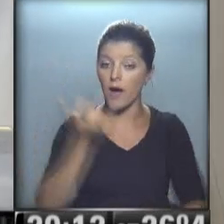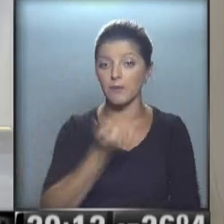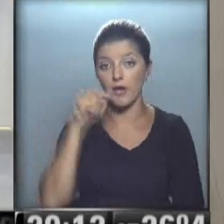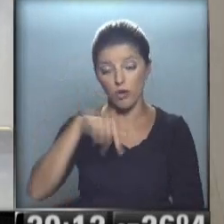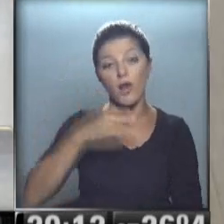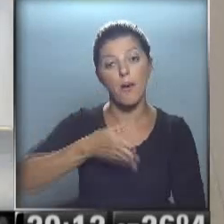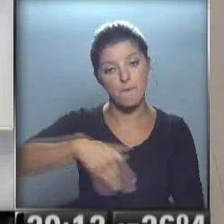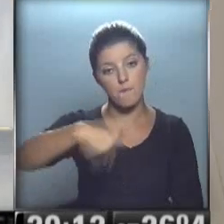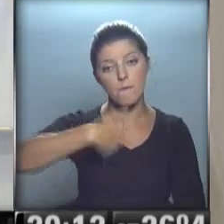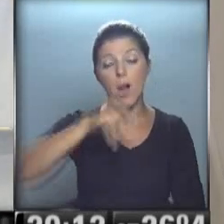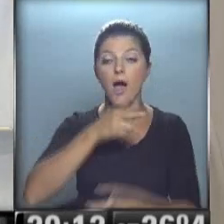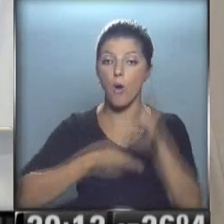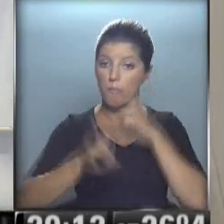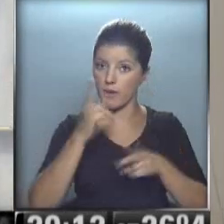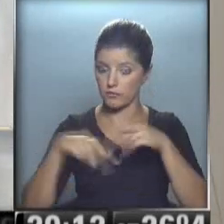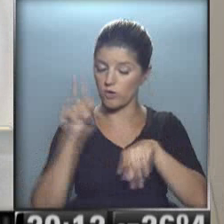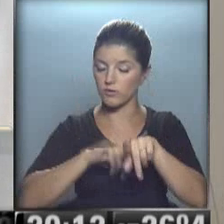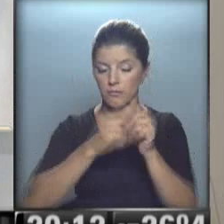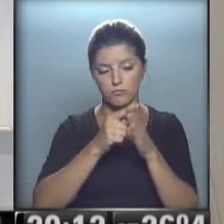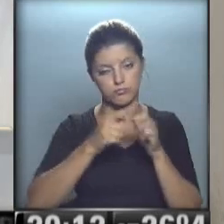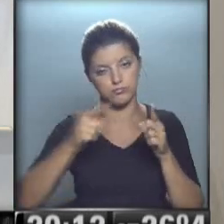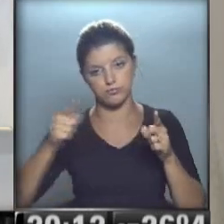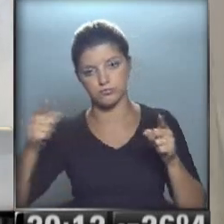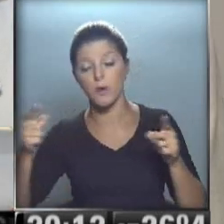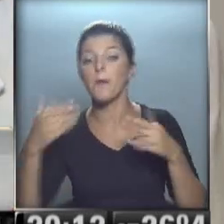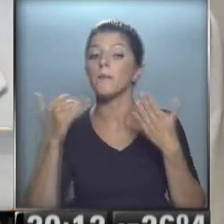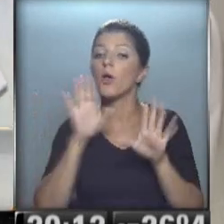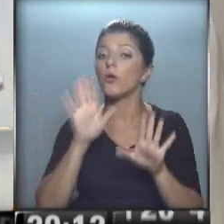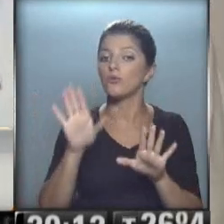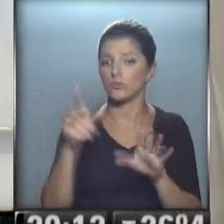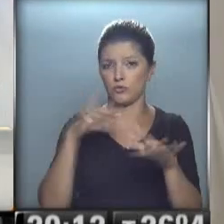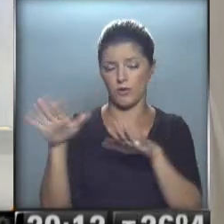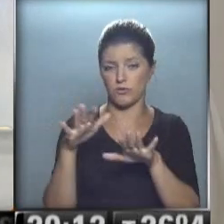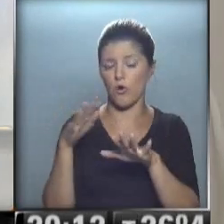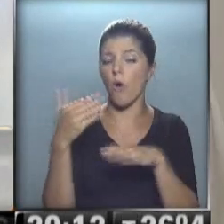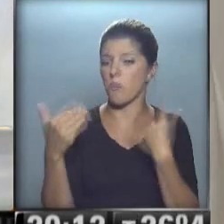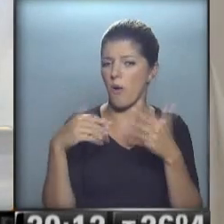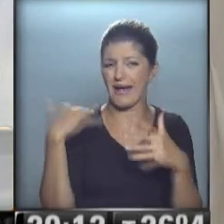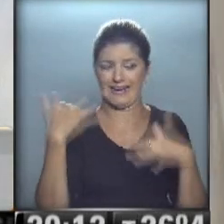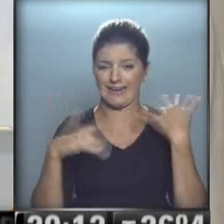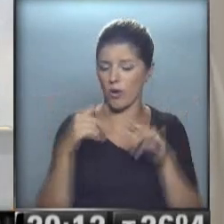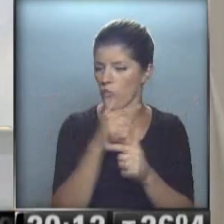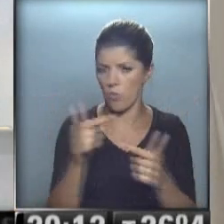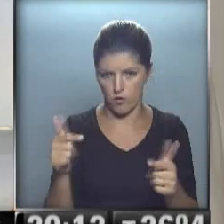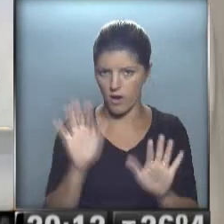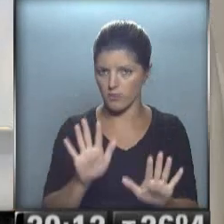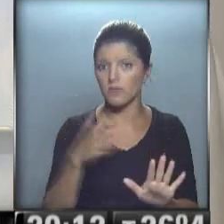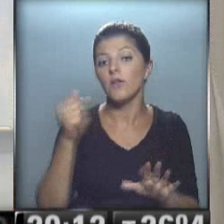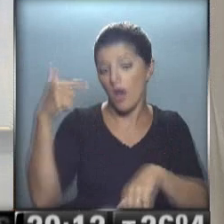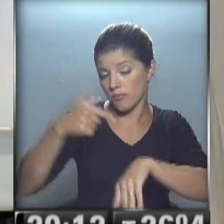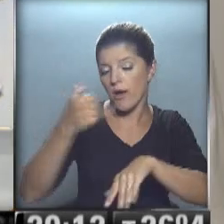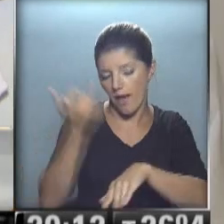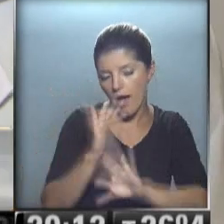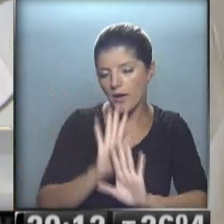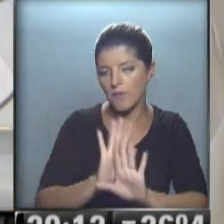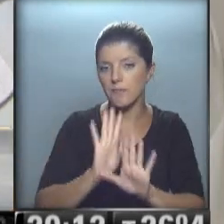operado y explorado, ya una cirugía larga, pero bueno, su herida no tiene compromiso vital inminente. Es una herida de arma de fuego y